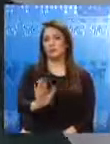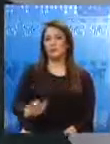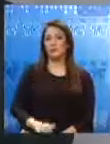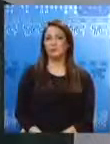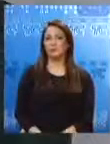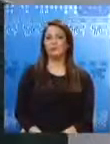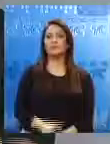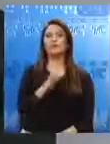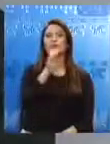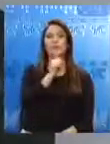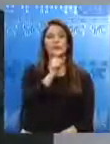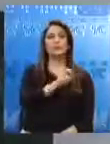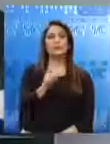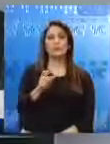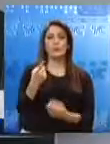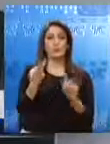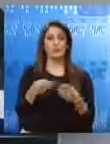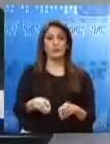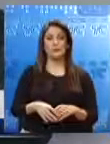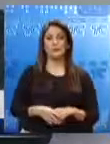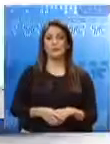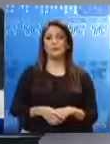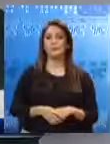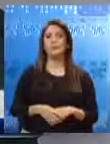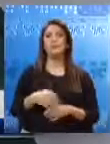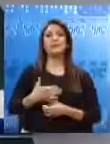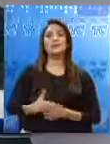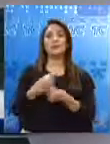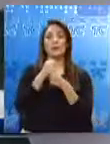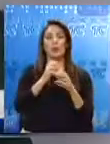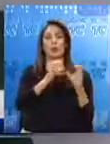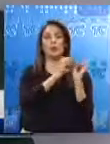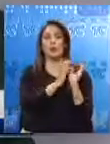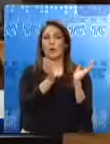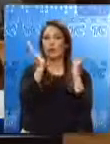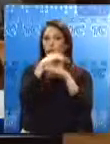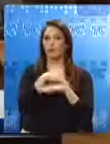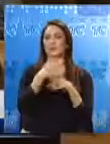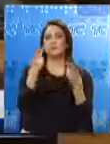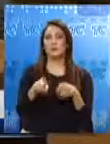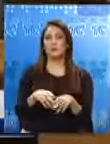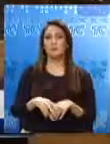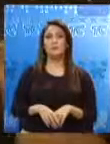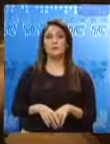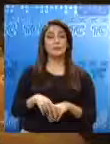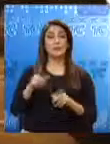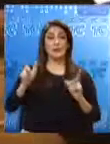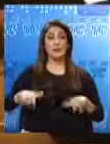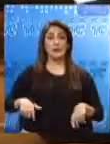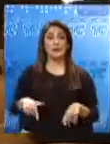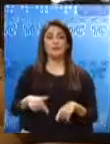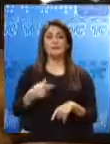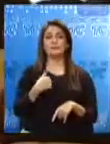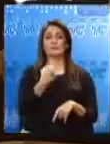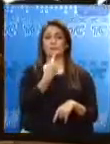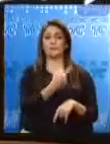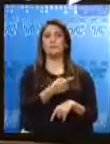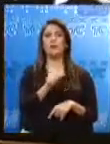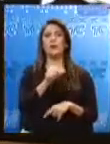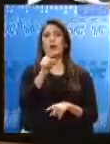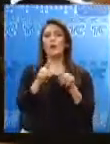los viejecitos. Tendrá además un seguro obligatorio gratuito también. Moreno también respondió a las acusaciones de